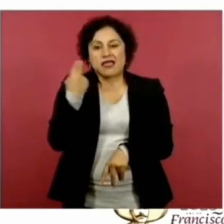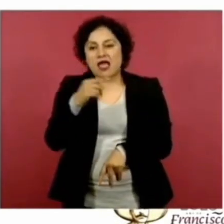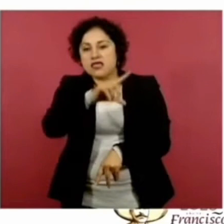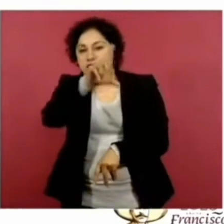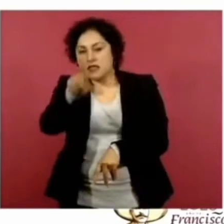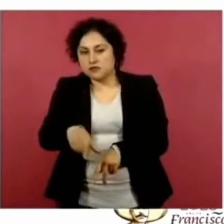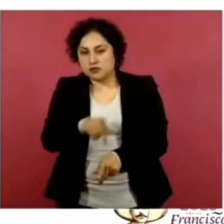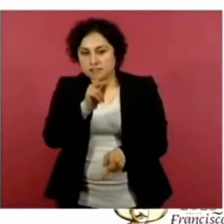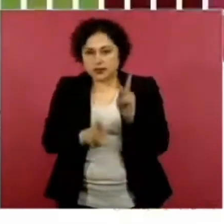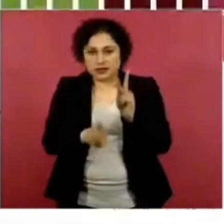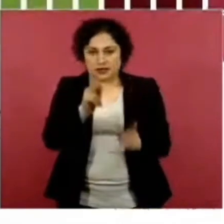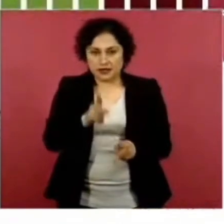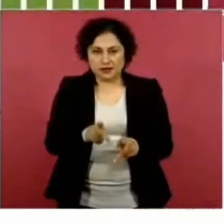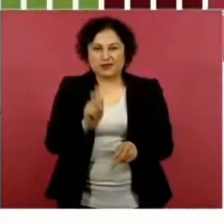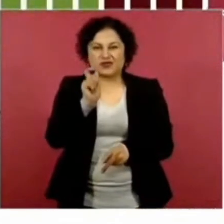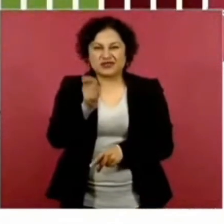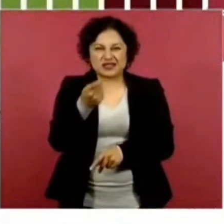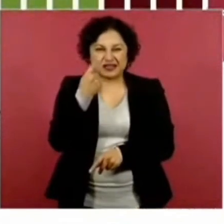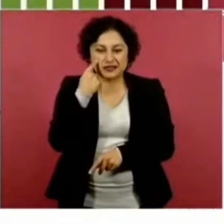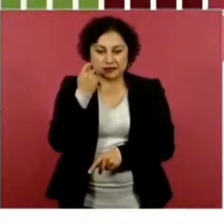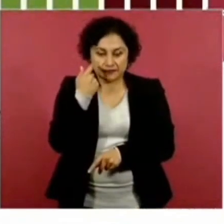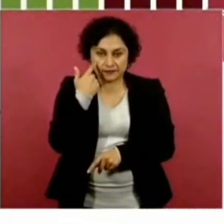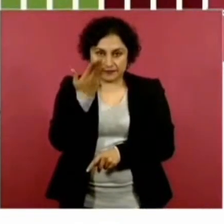O sea, quédate callado,